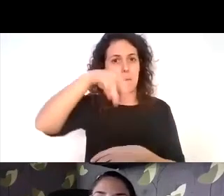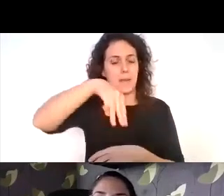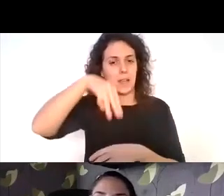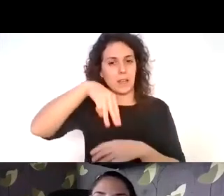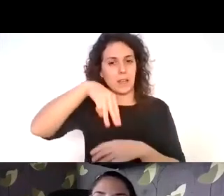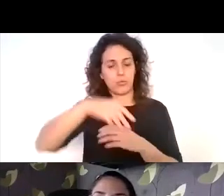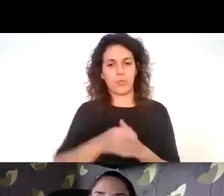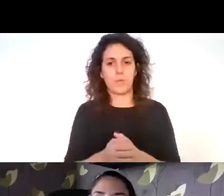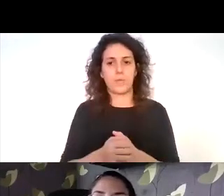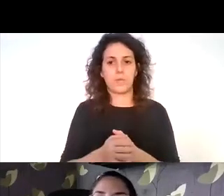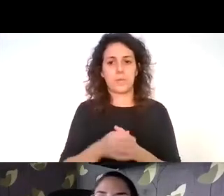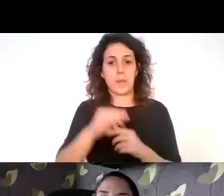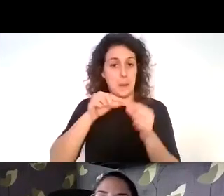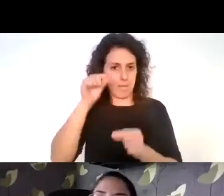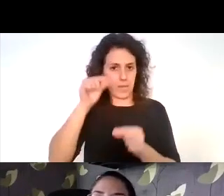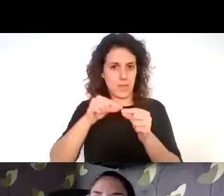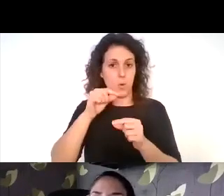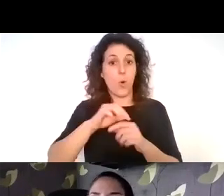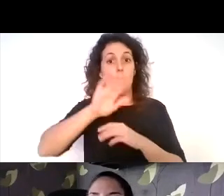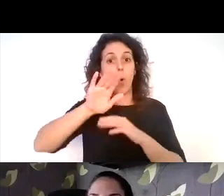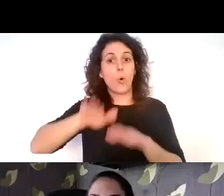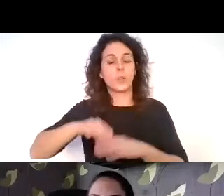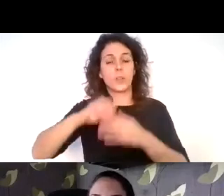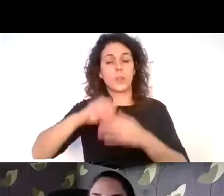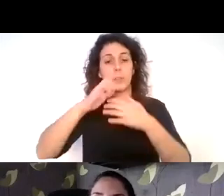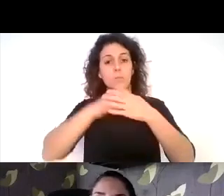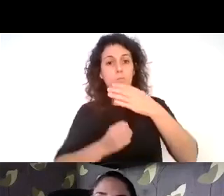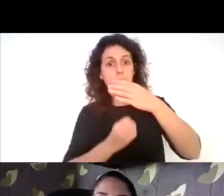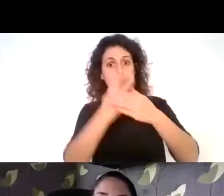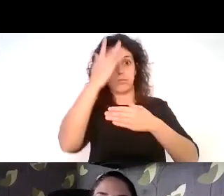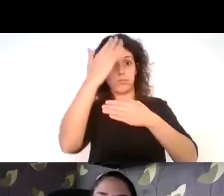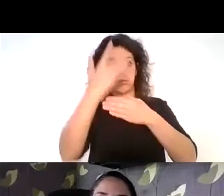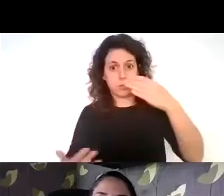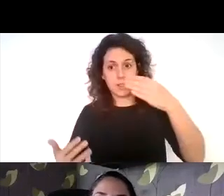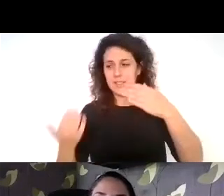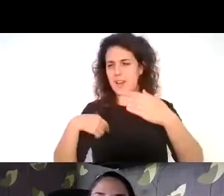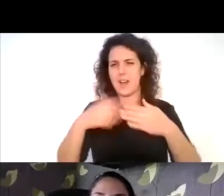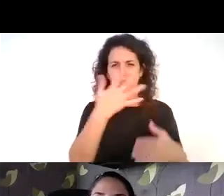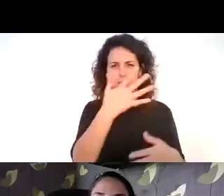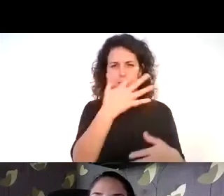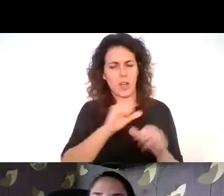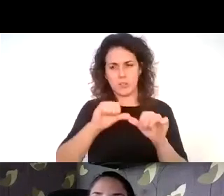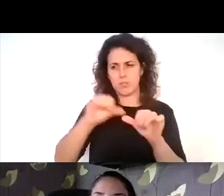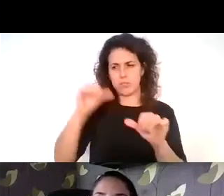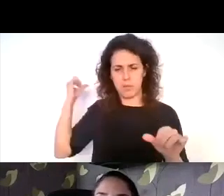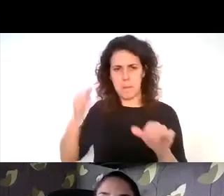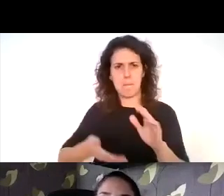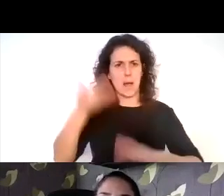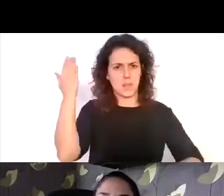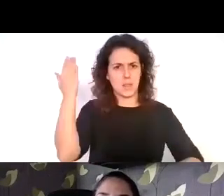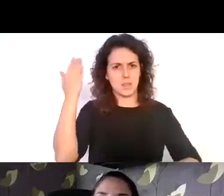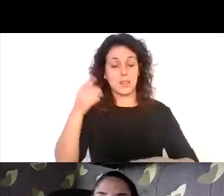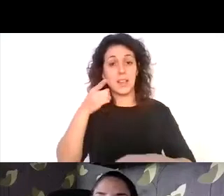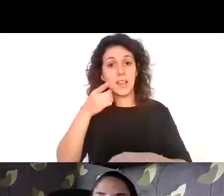Según científicos, su última erupción tuvo lugar aproximadamente hace más de 500 años. Se estima que su altura